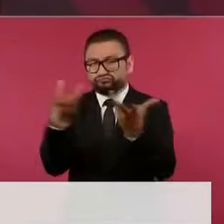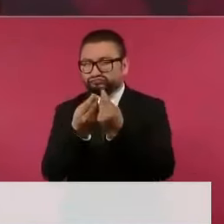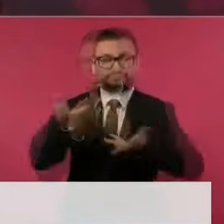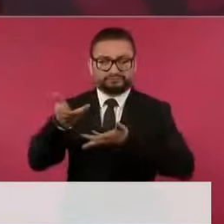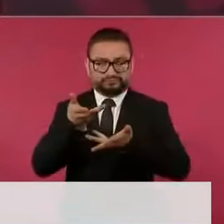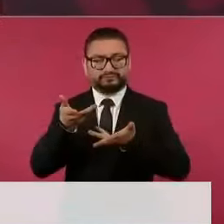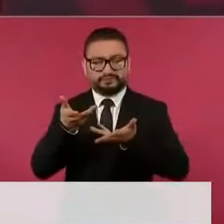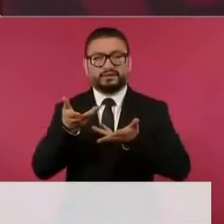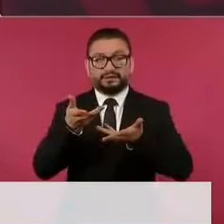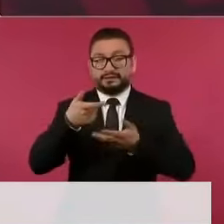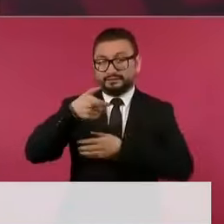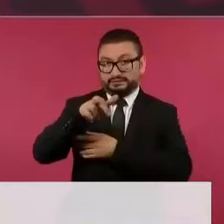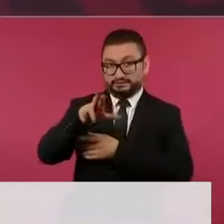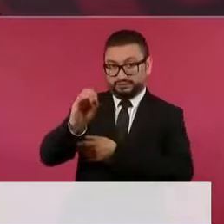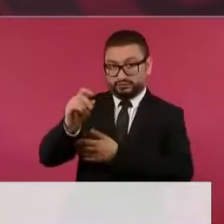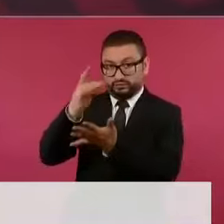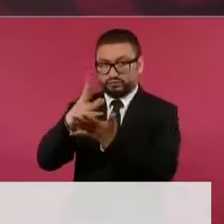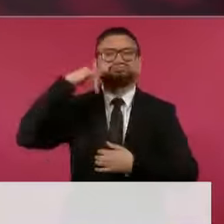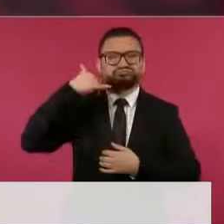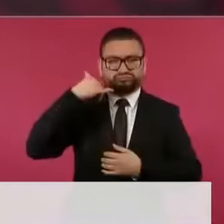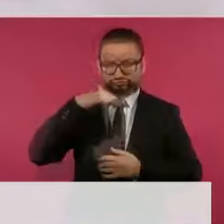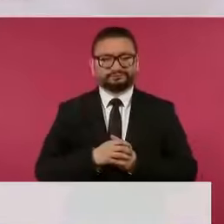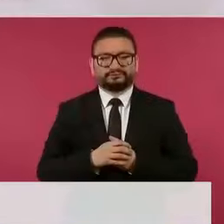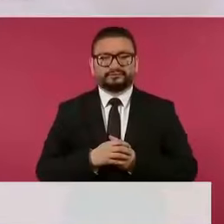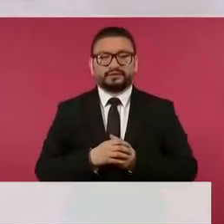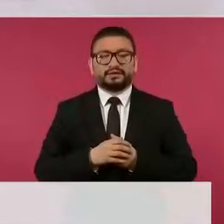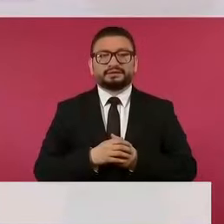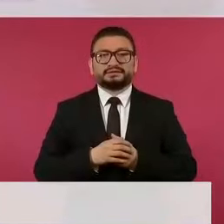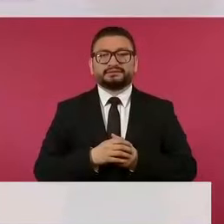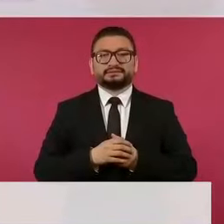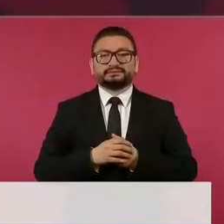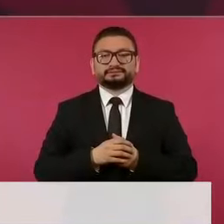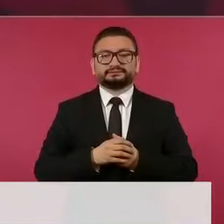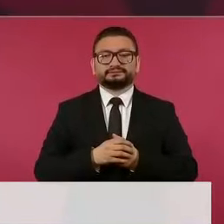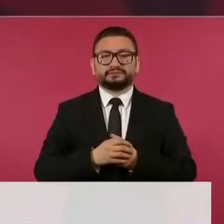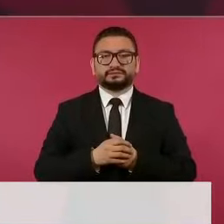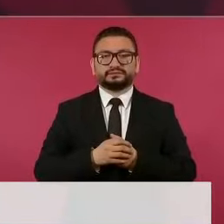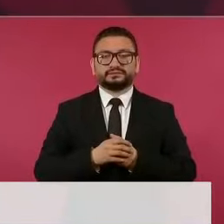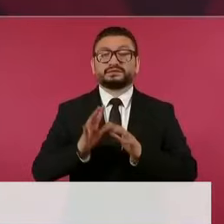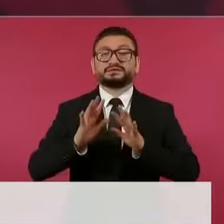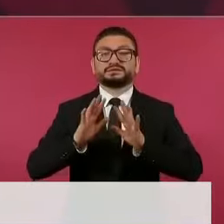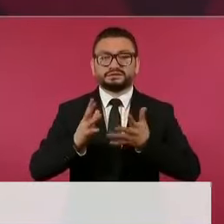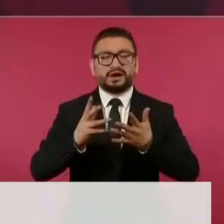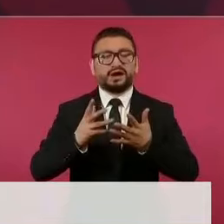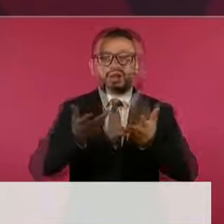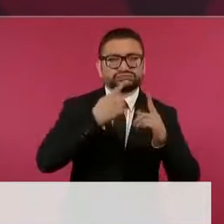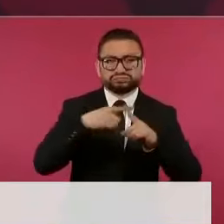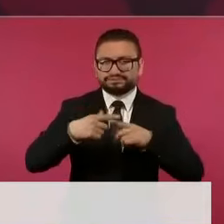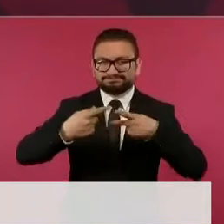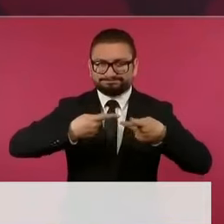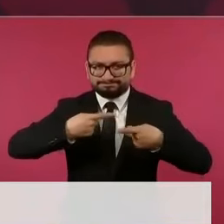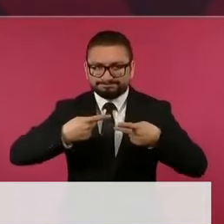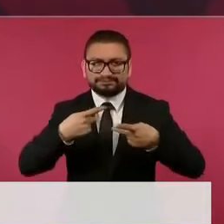viendo Quintana r también Yucatán y ya se ha empezado a preparar toda la actividad